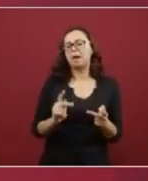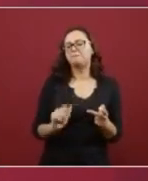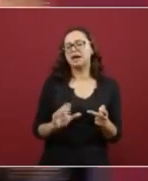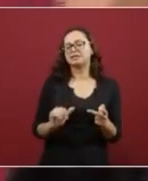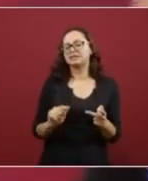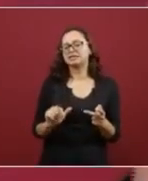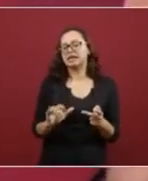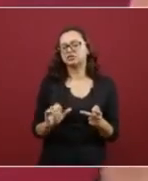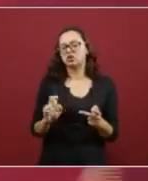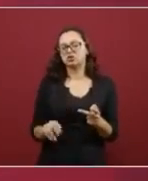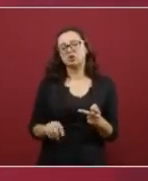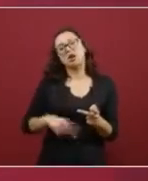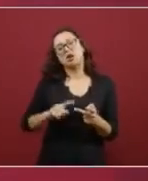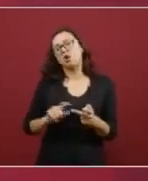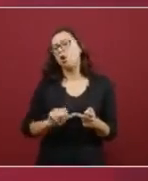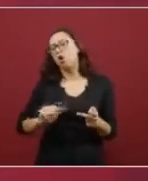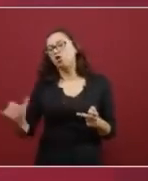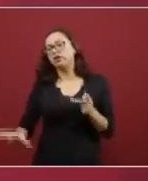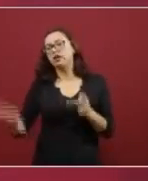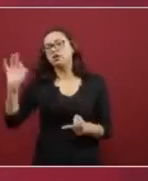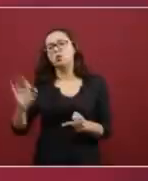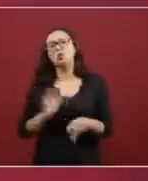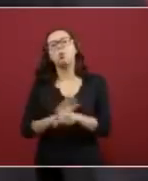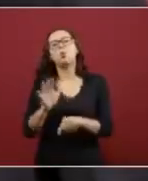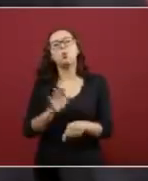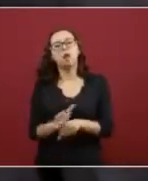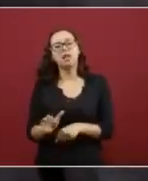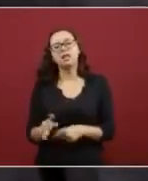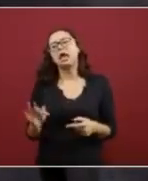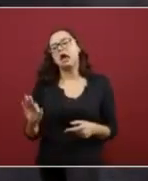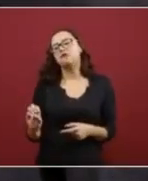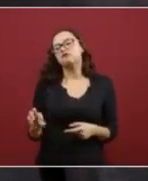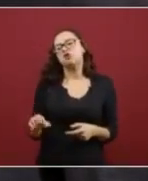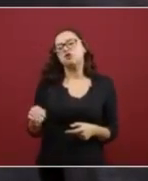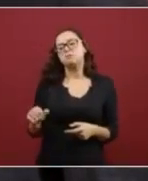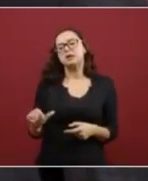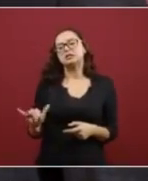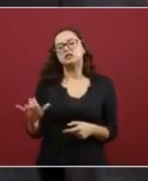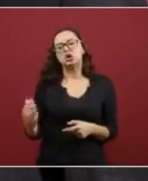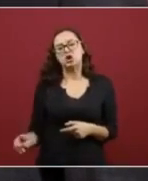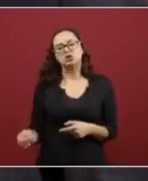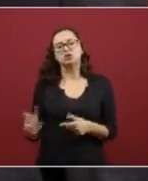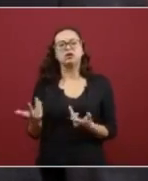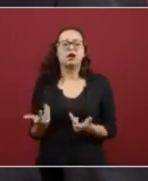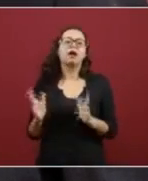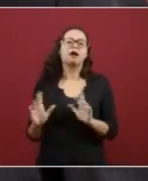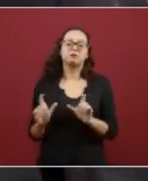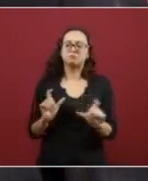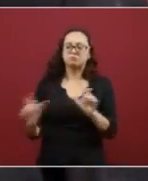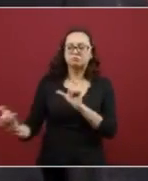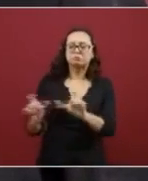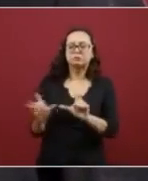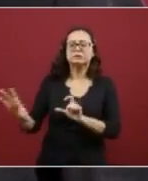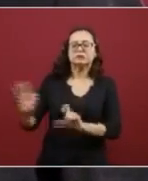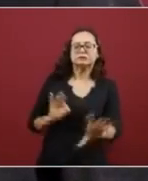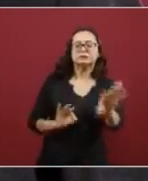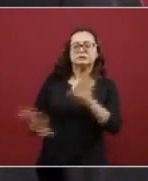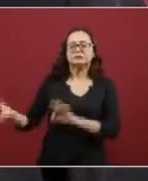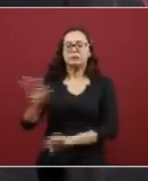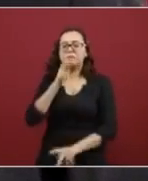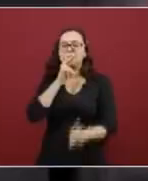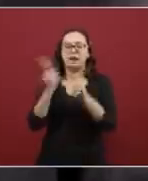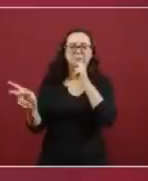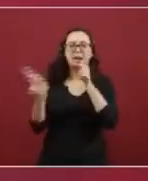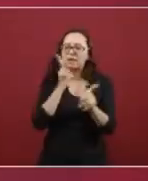pero eso se tiene que ir resolviendo. Entonces, ¿cómo? En la redacción hay algunos términos así,